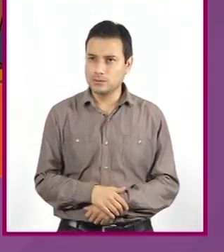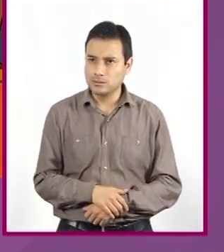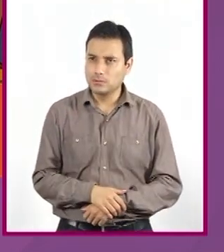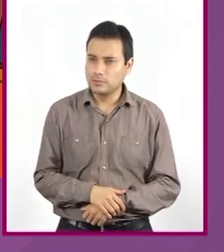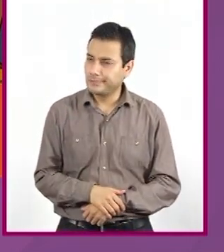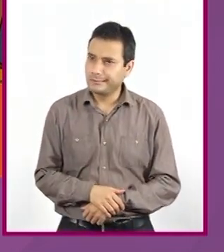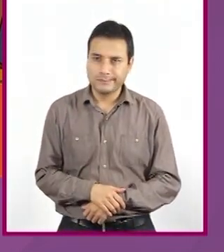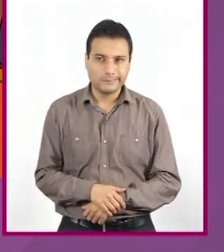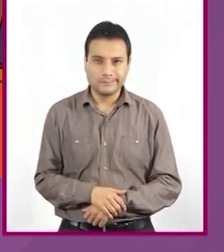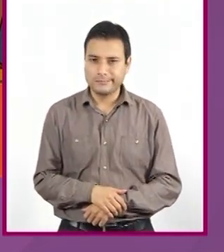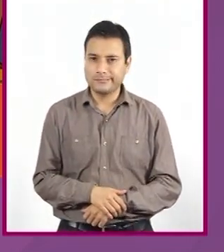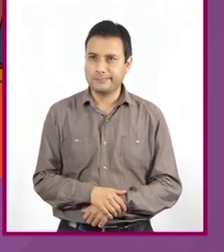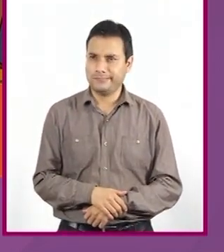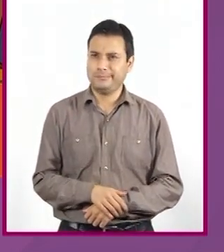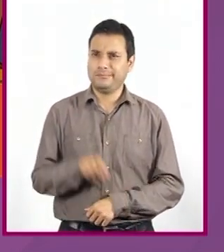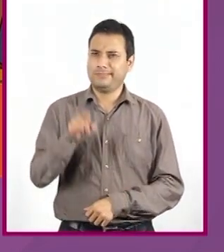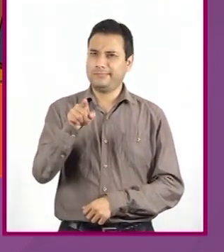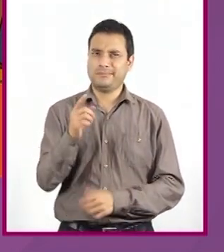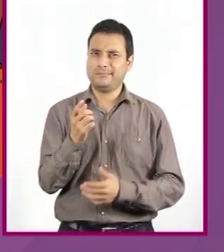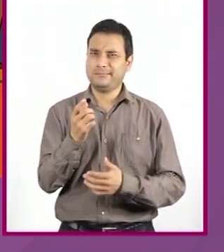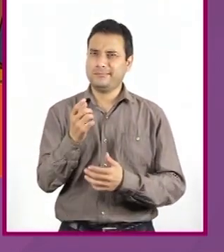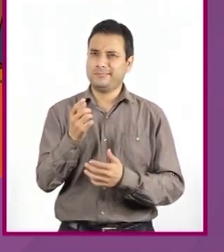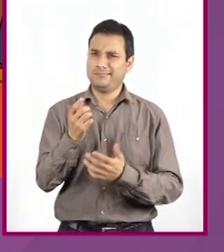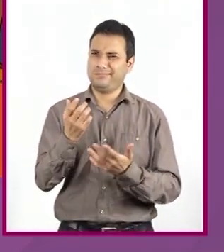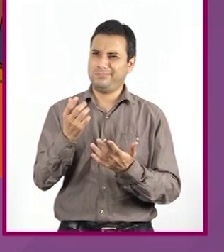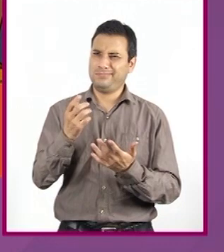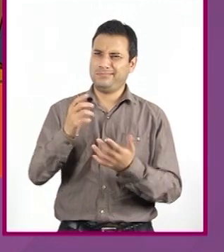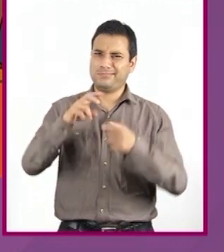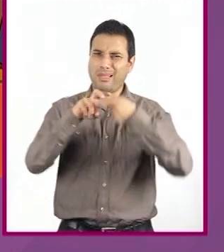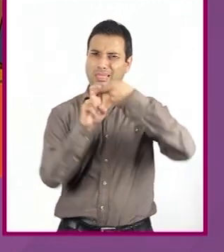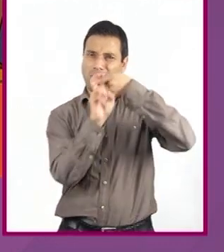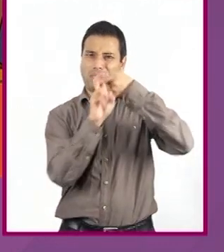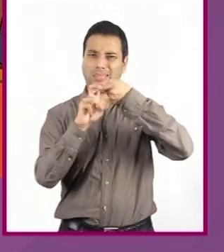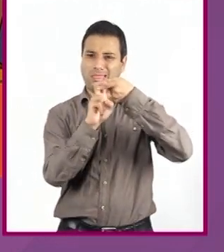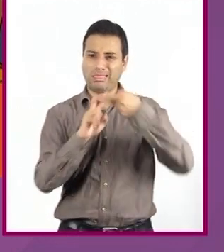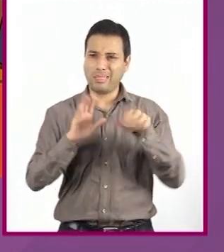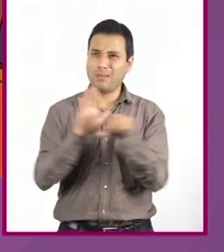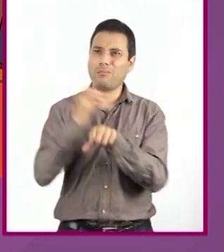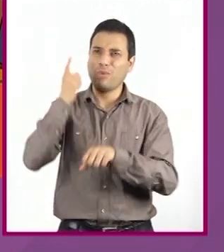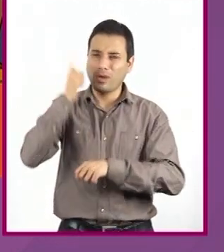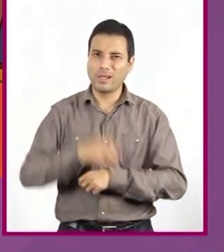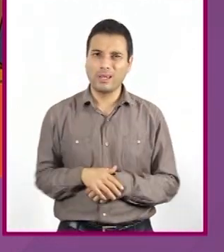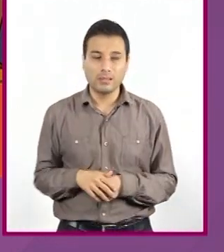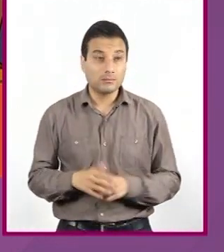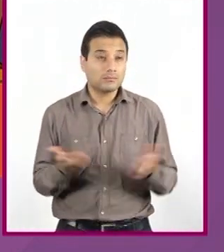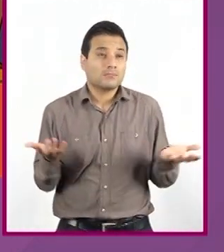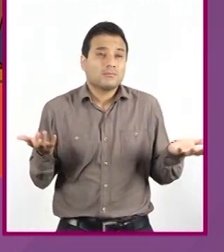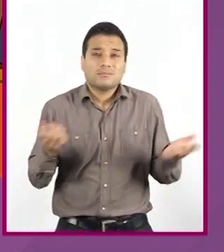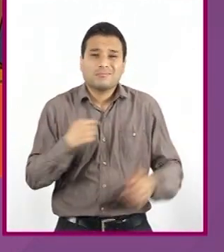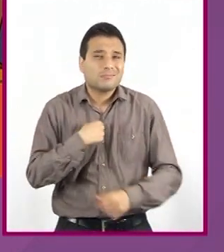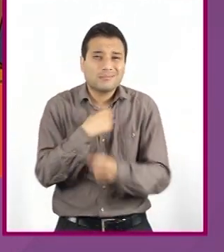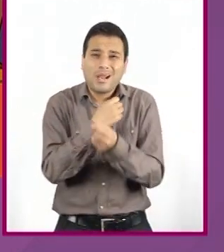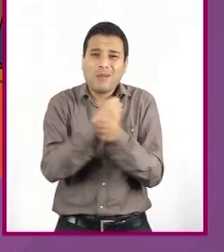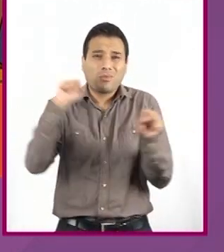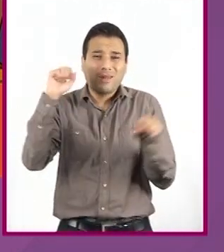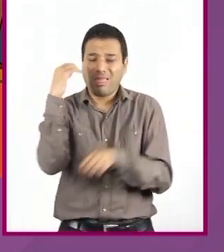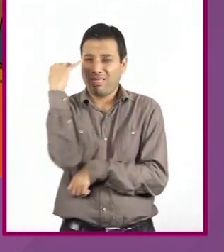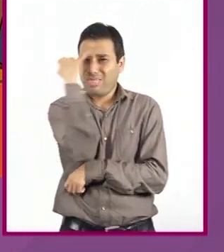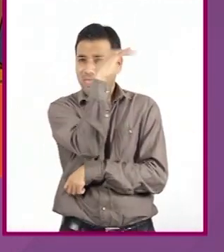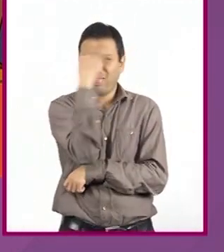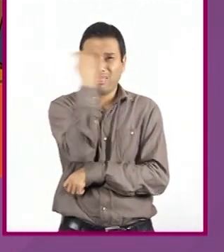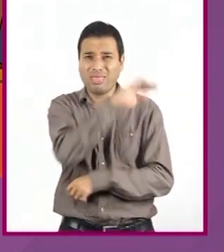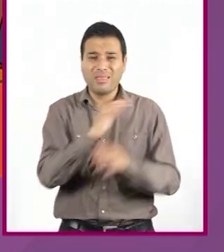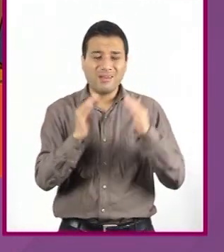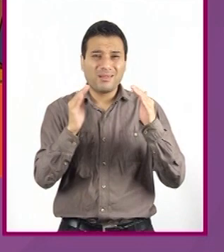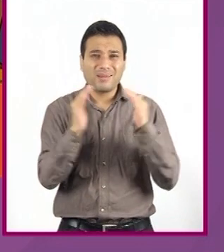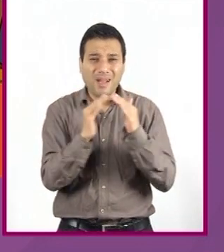chamaco? ¿Por qué estás así de cabeza en el librero? ¡Ay, Don Leopoldo! ¡Es que estoy tan aburrido de estar aquí encerrado